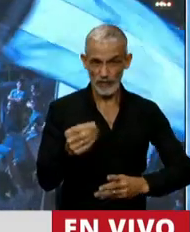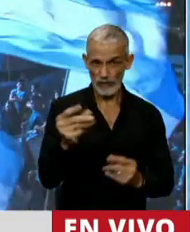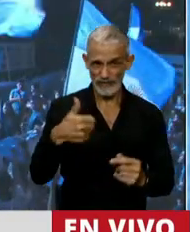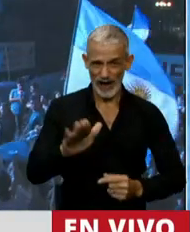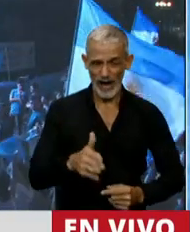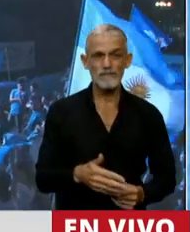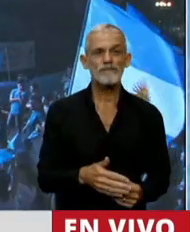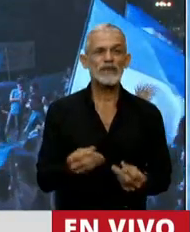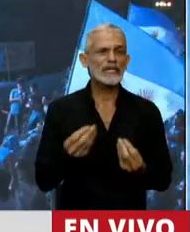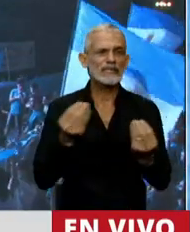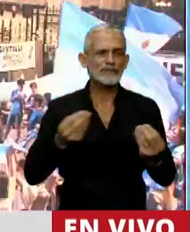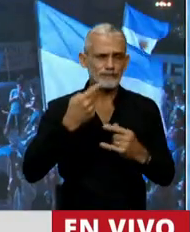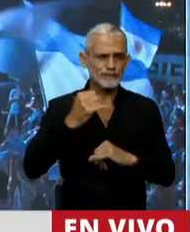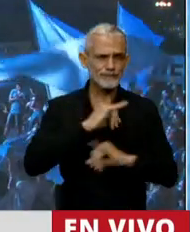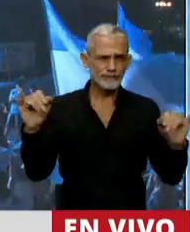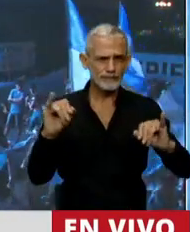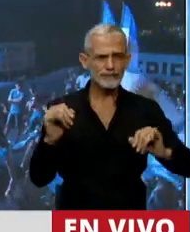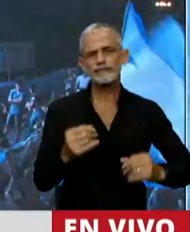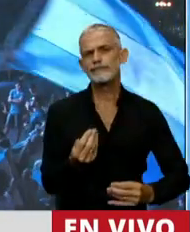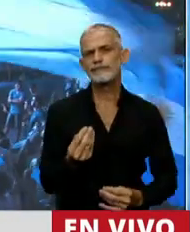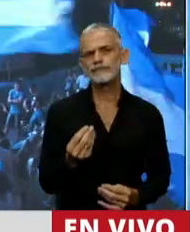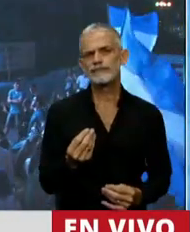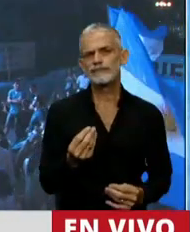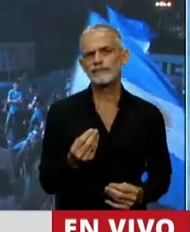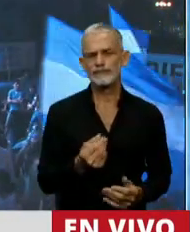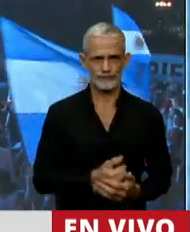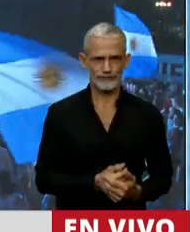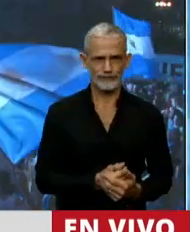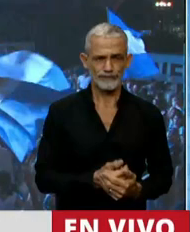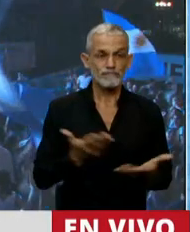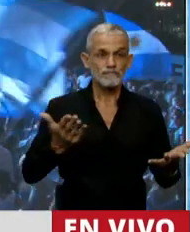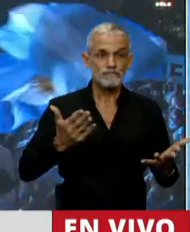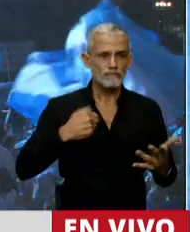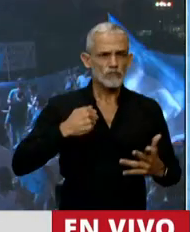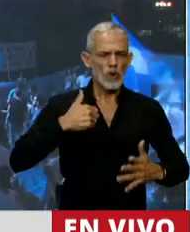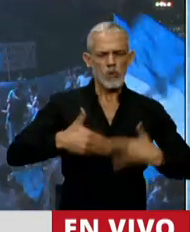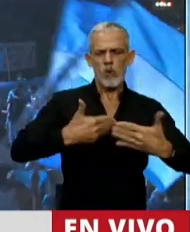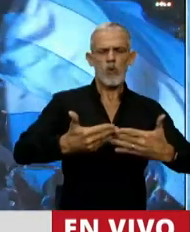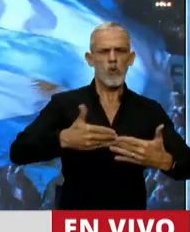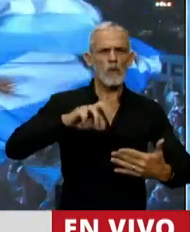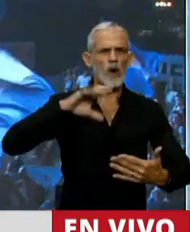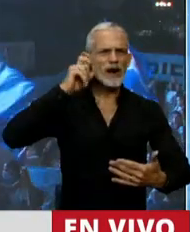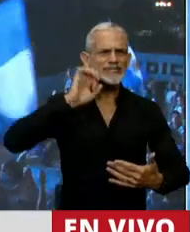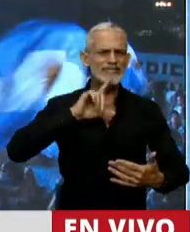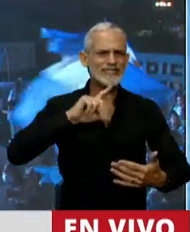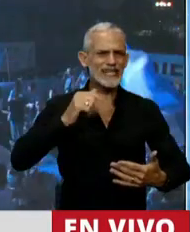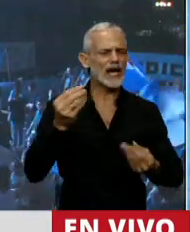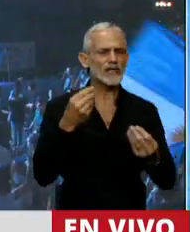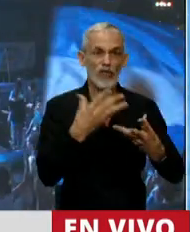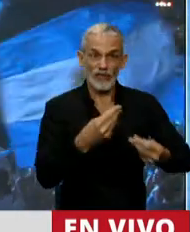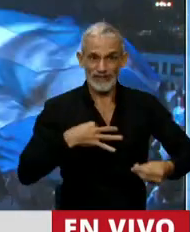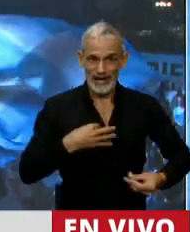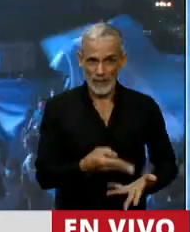presidente, diciéndole que ser progresista significa defender la